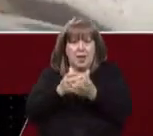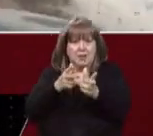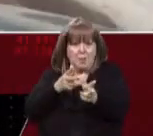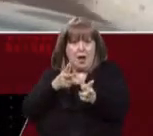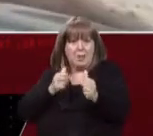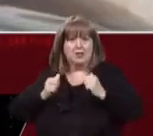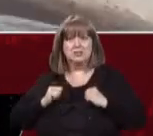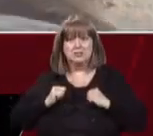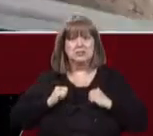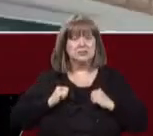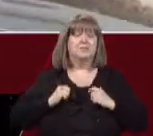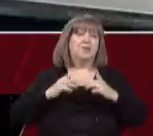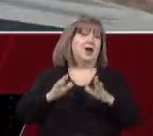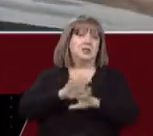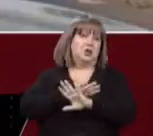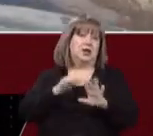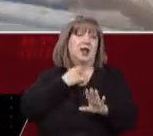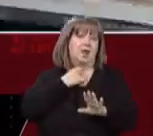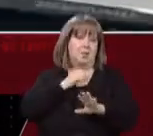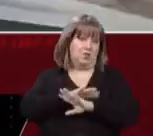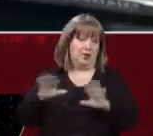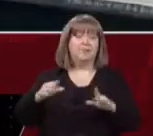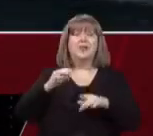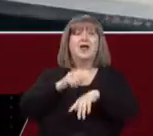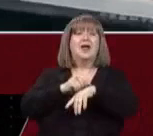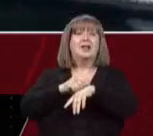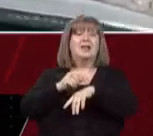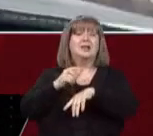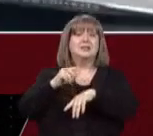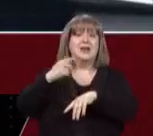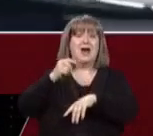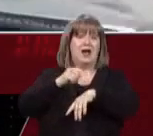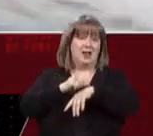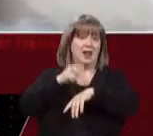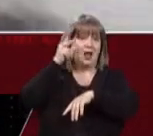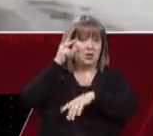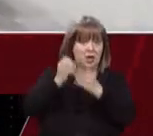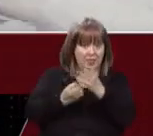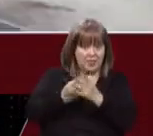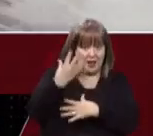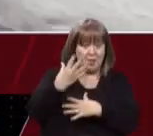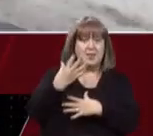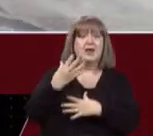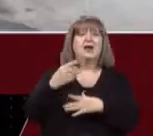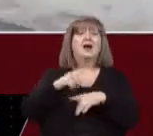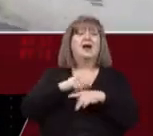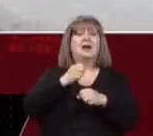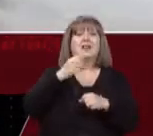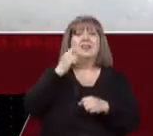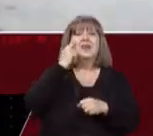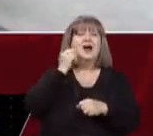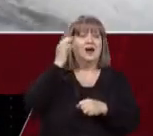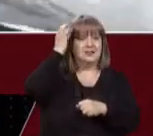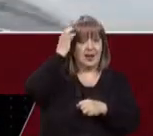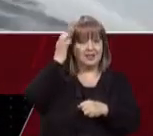teniendo en cuenta que el próximo viernes 30 de septiembre a partir de las 8 de la mañana se abre la aduana integrada el delegado